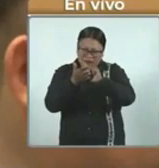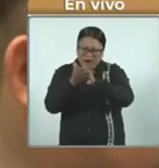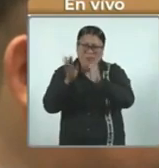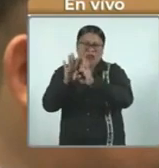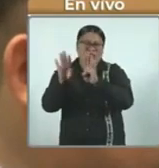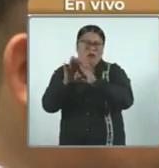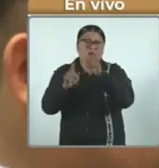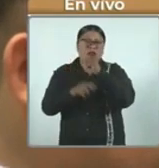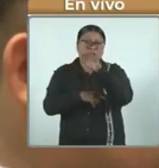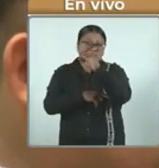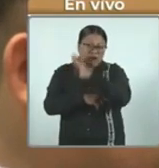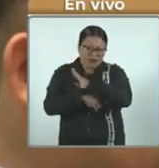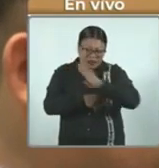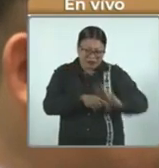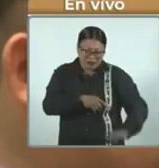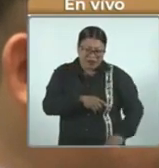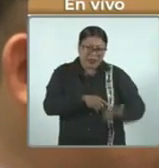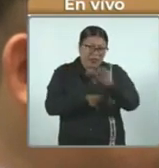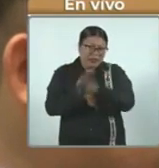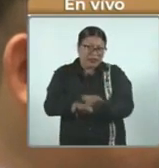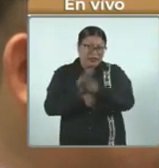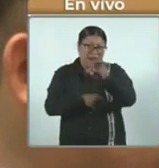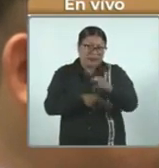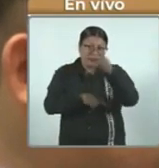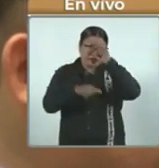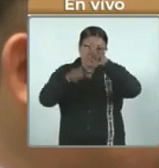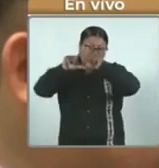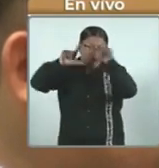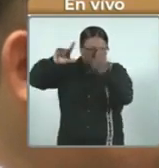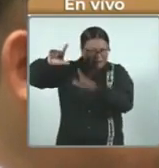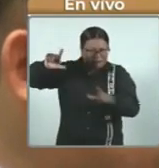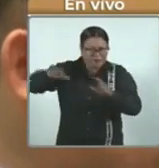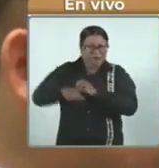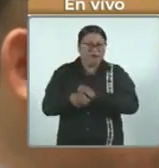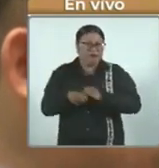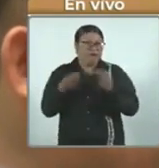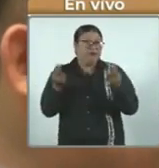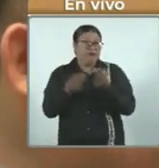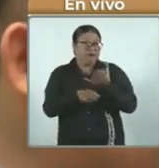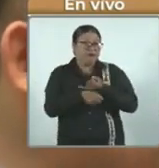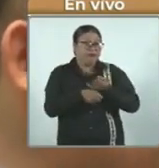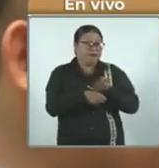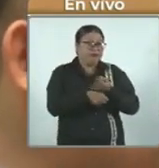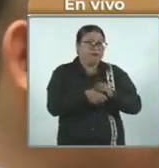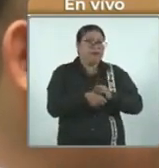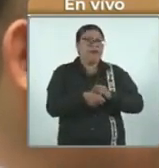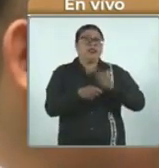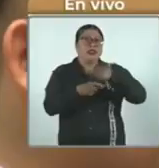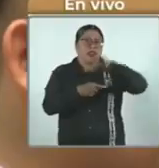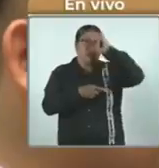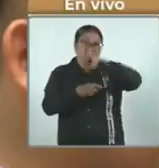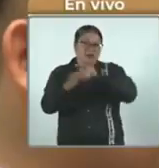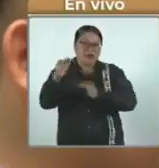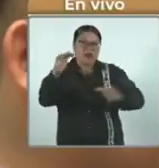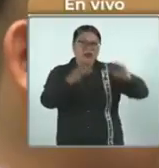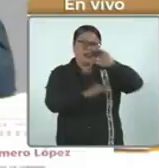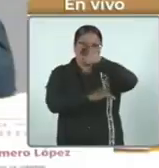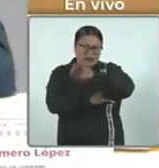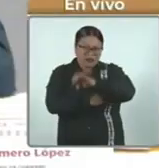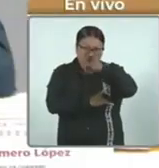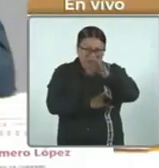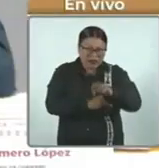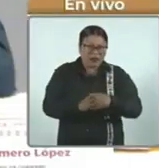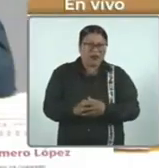y estatales en todo el país, la revisión de los mandos estatales y